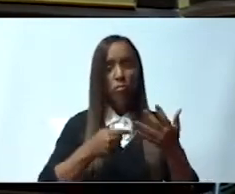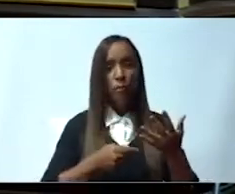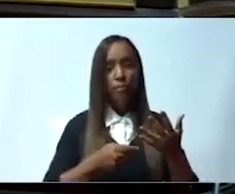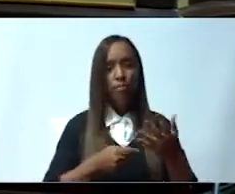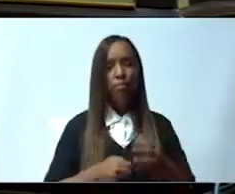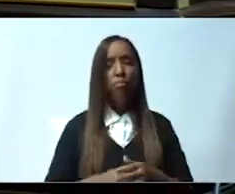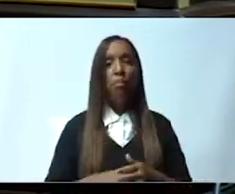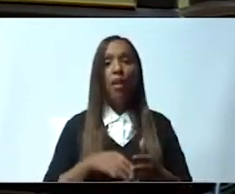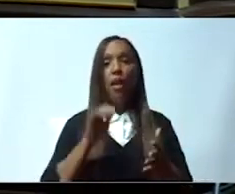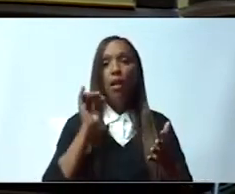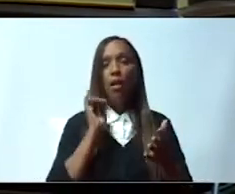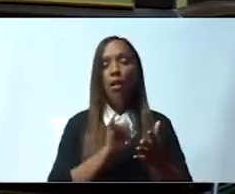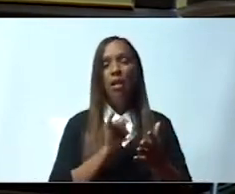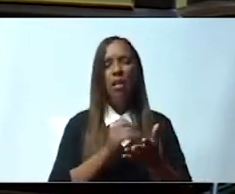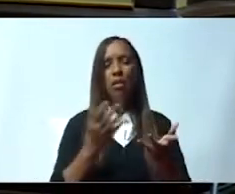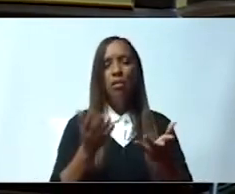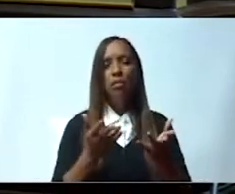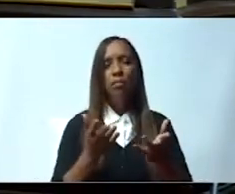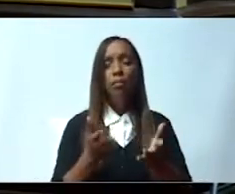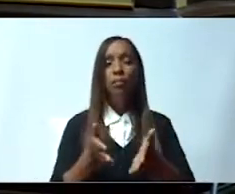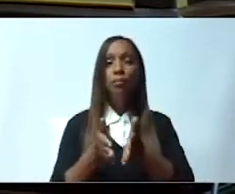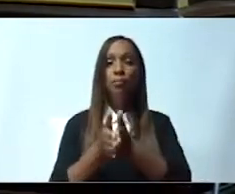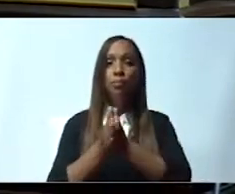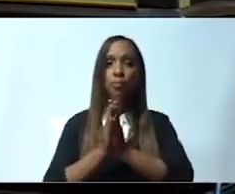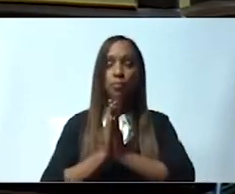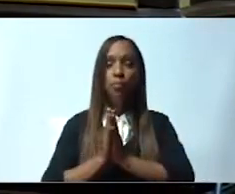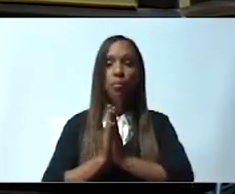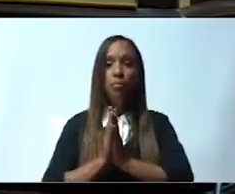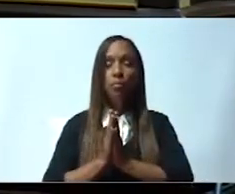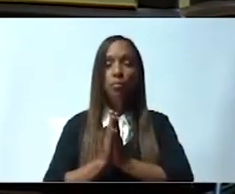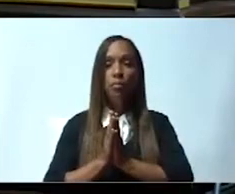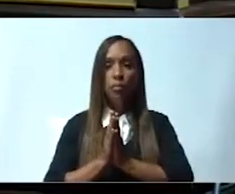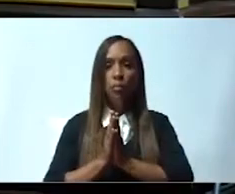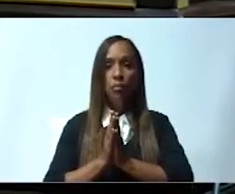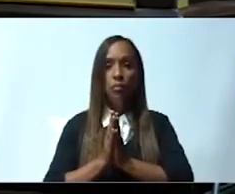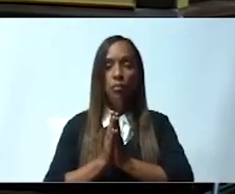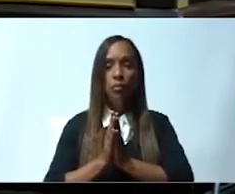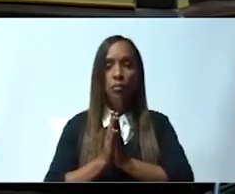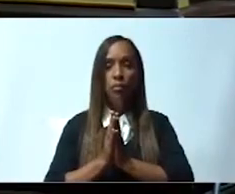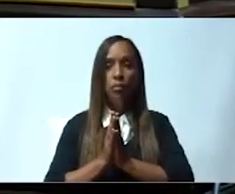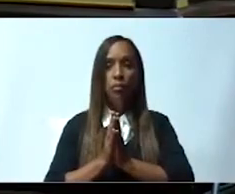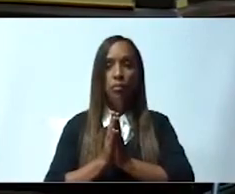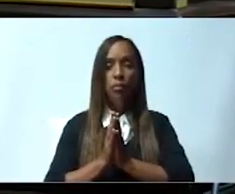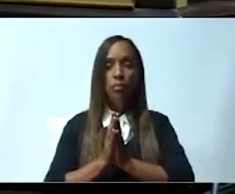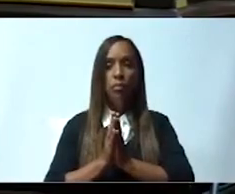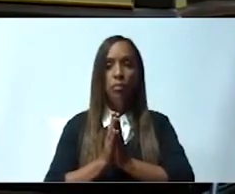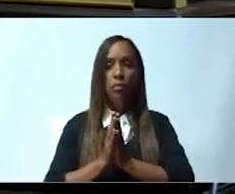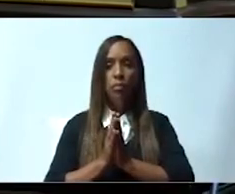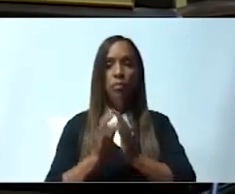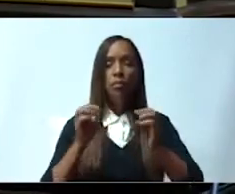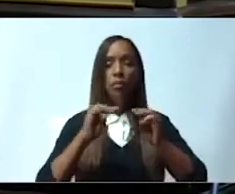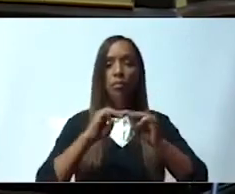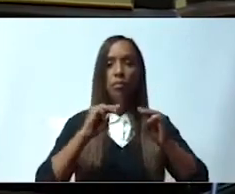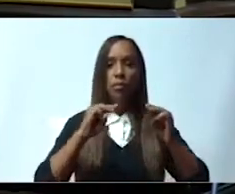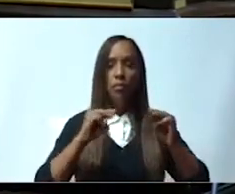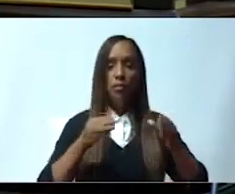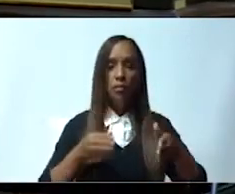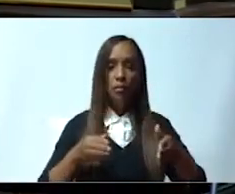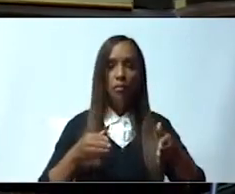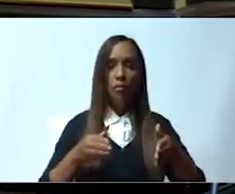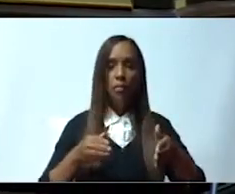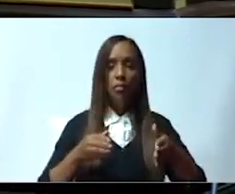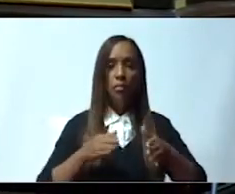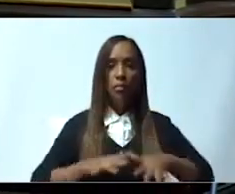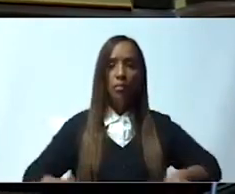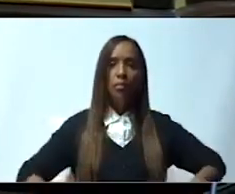Ayuntamiento y al Ministerio de Medio Ambiente declarar áreas protegidas municipales todas las áreas verdes de los Jardines del Norte. Los